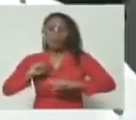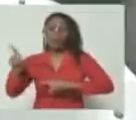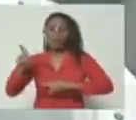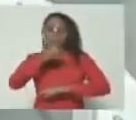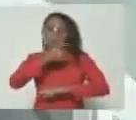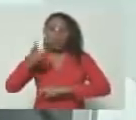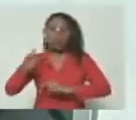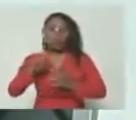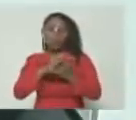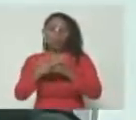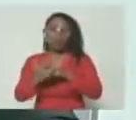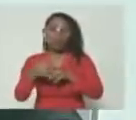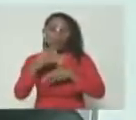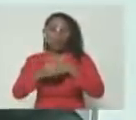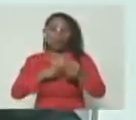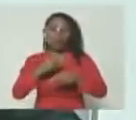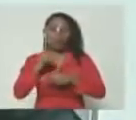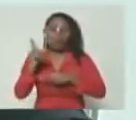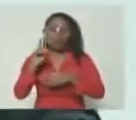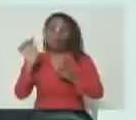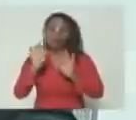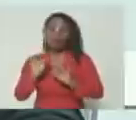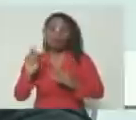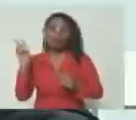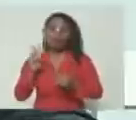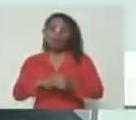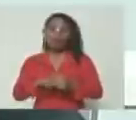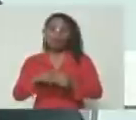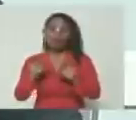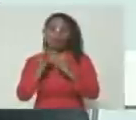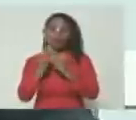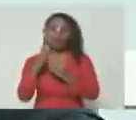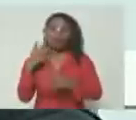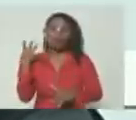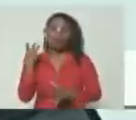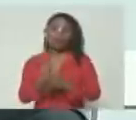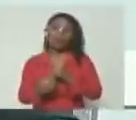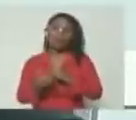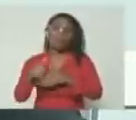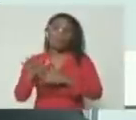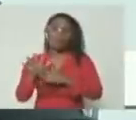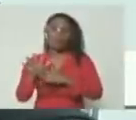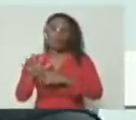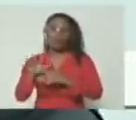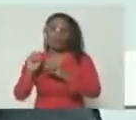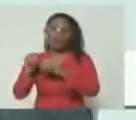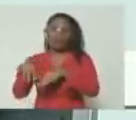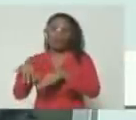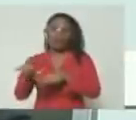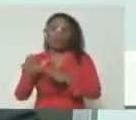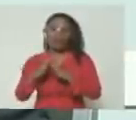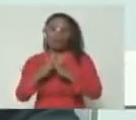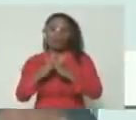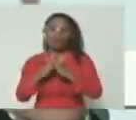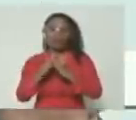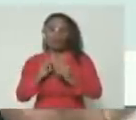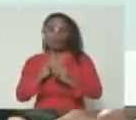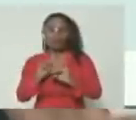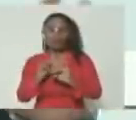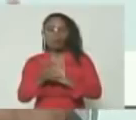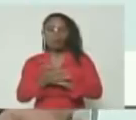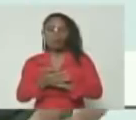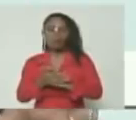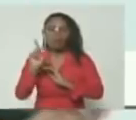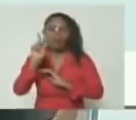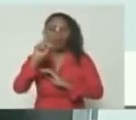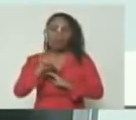habitantes de los barrios que están generando estas situaciones de violencia. Familias que han tenido que irse, han tenido que abandonar sus casas. Y finalmente, habría